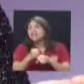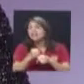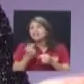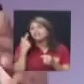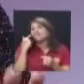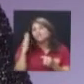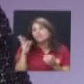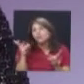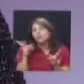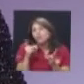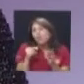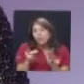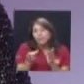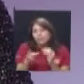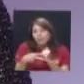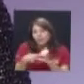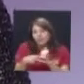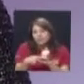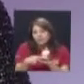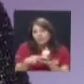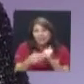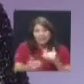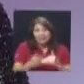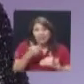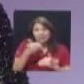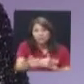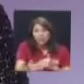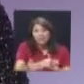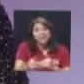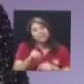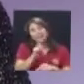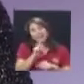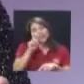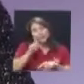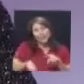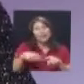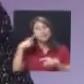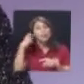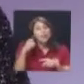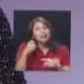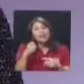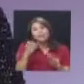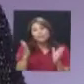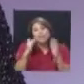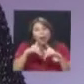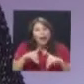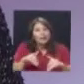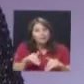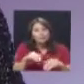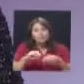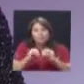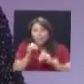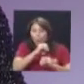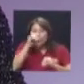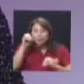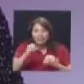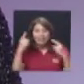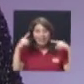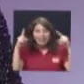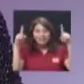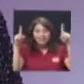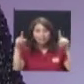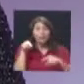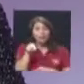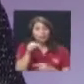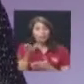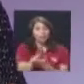tratamiento son muy bajas esas son decisiones que hace qué hacen todos los sistemas de seguridad social públicos y así lo tendrá